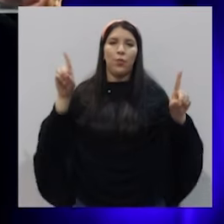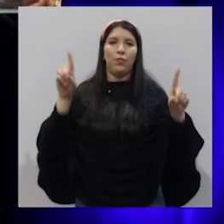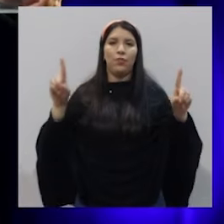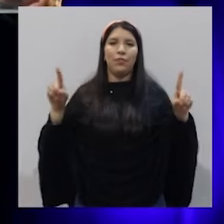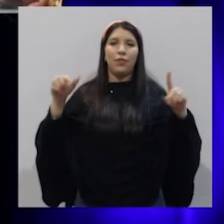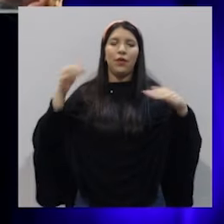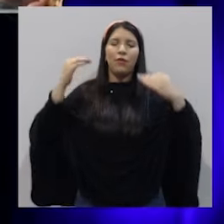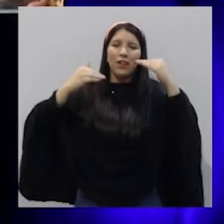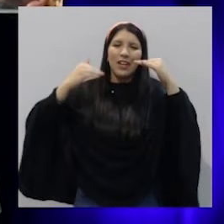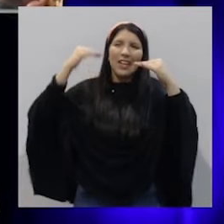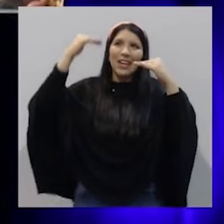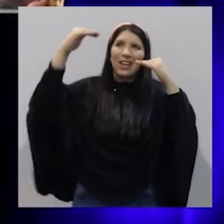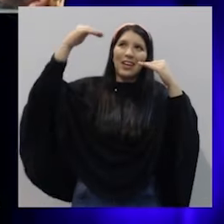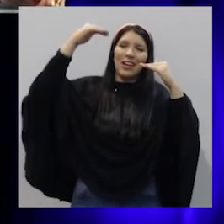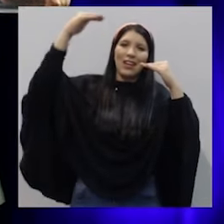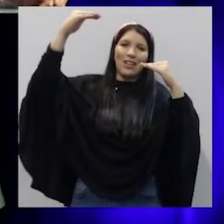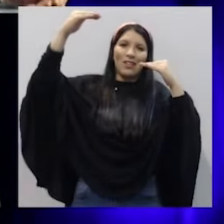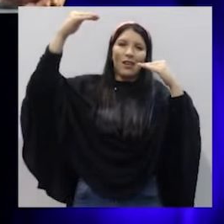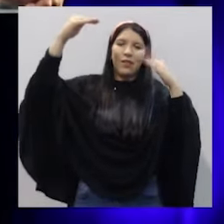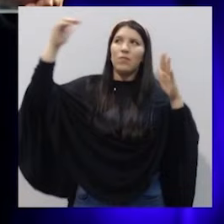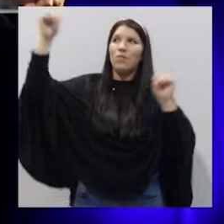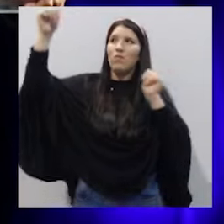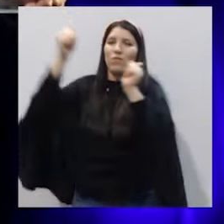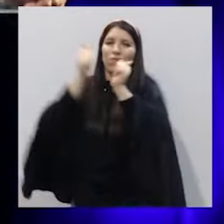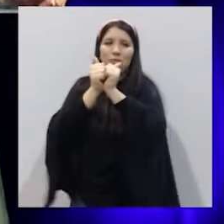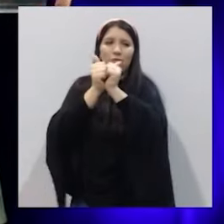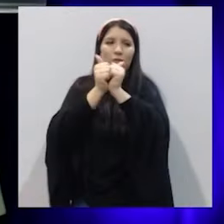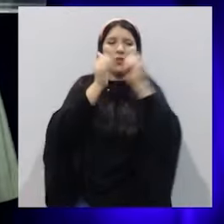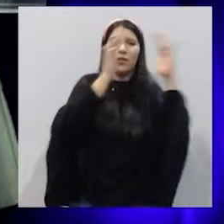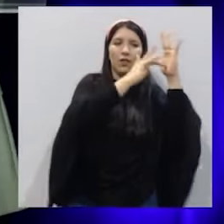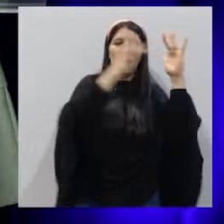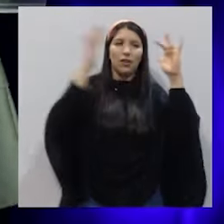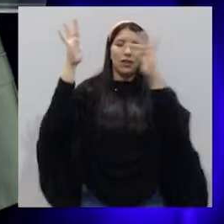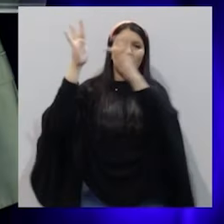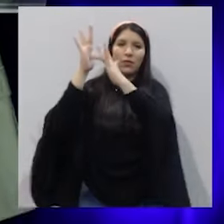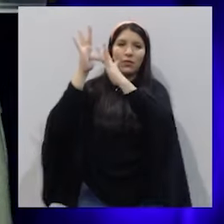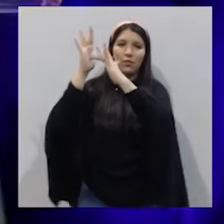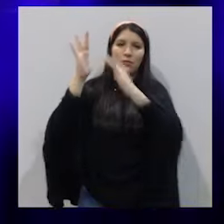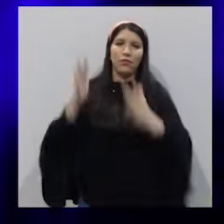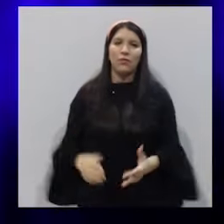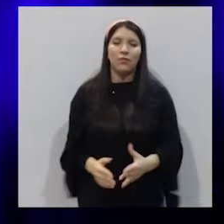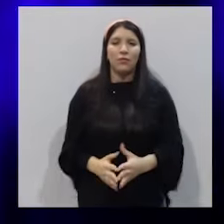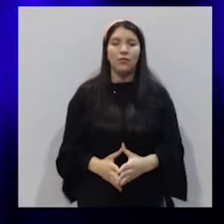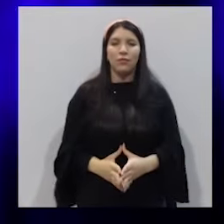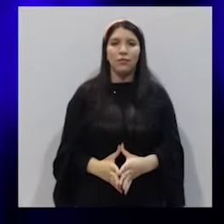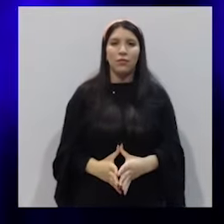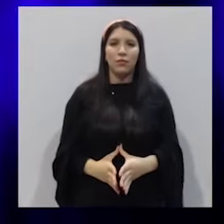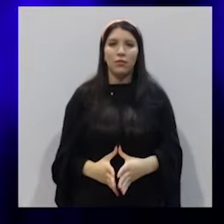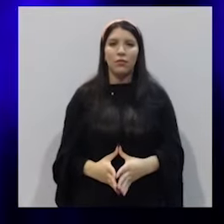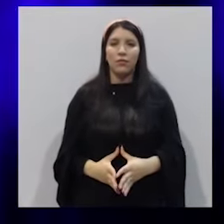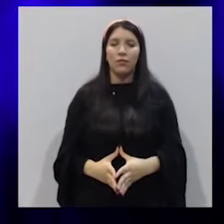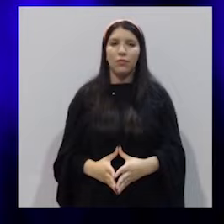apóstol estos peligros han estado y están aún hoy y pueden estar dentro